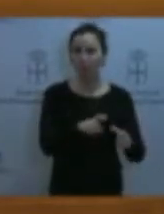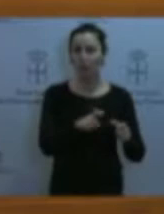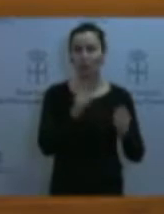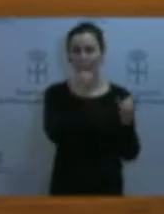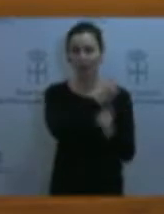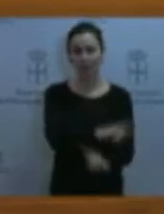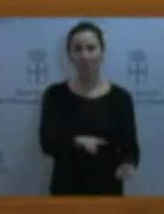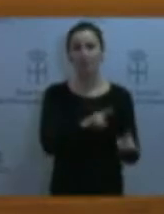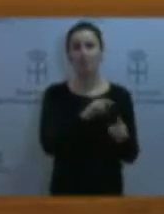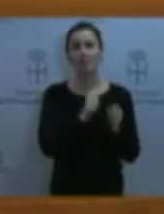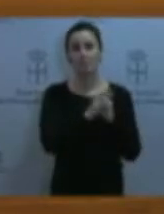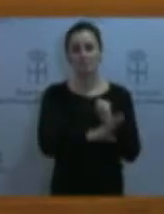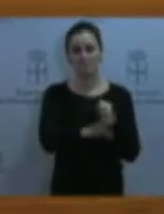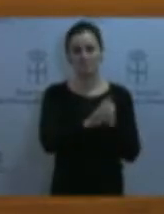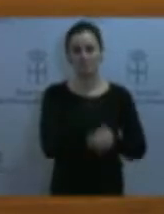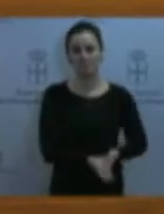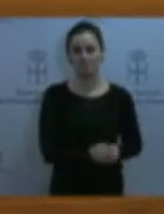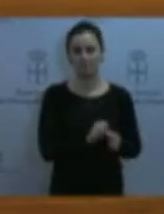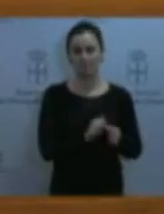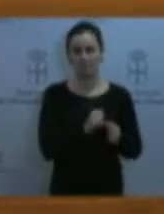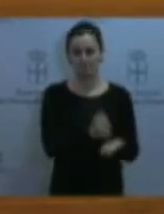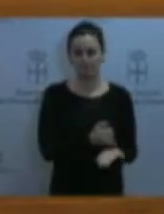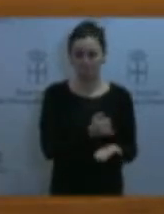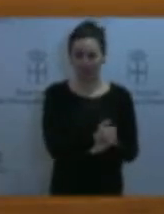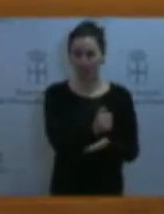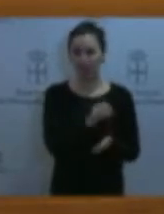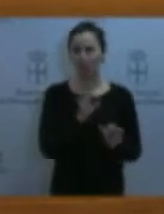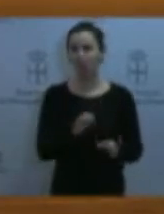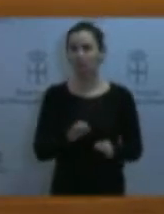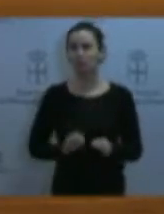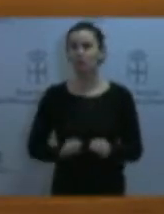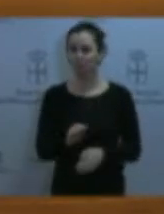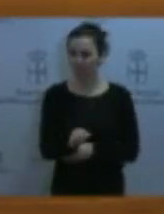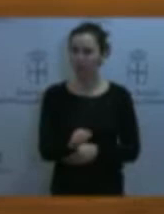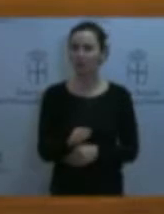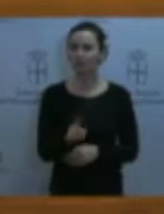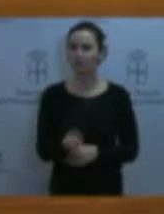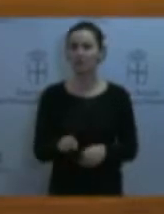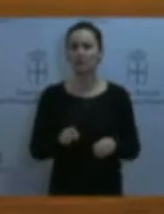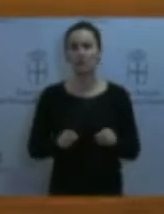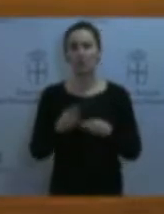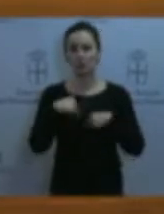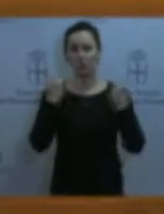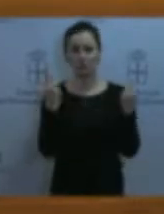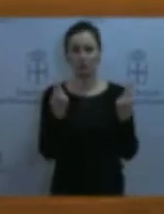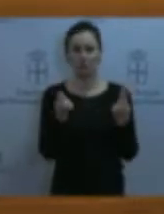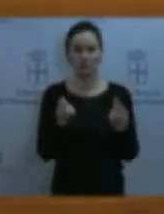formación, también subvenciones y en ayudas públicas, en financiación y en el ámbito también presupuestario.